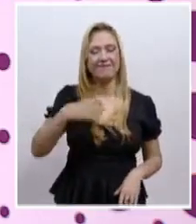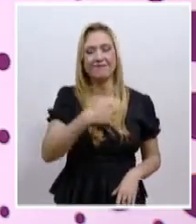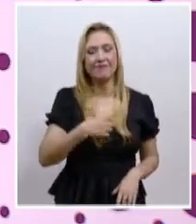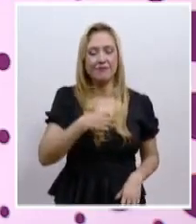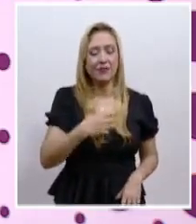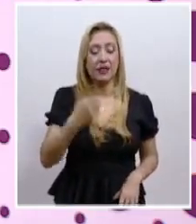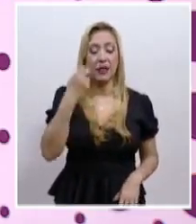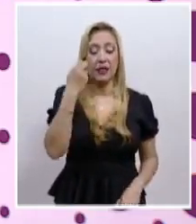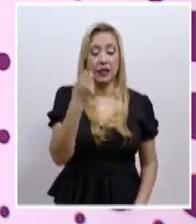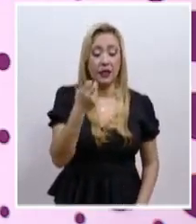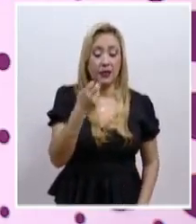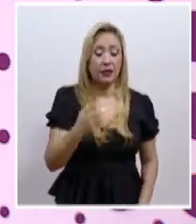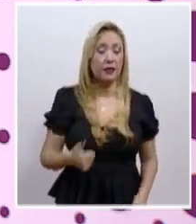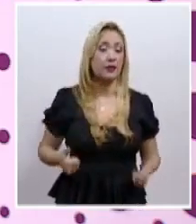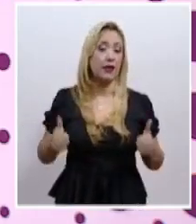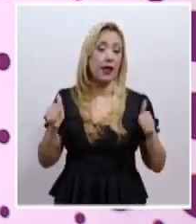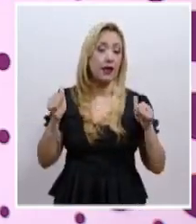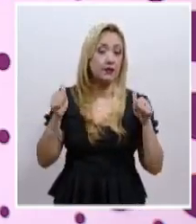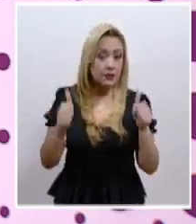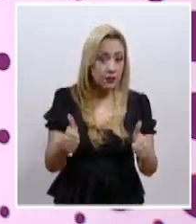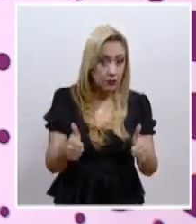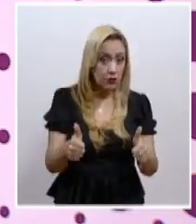considero que ha sido un éxito